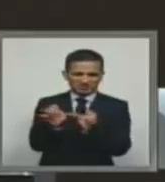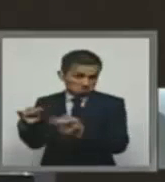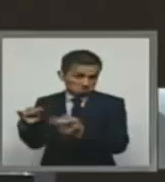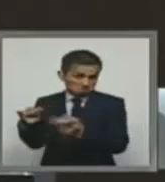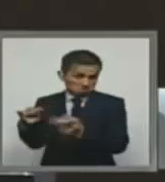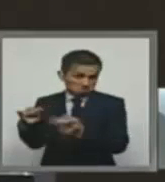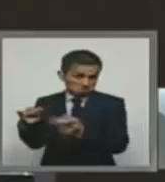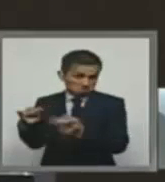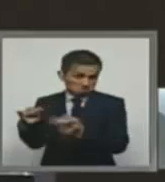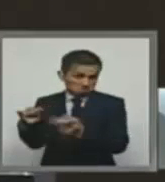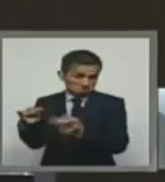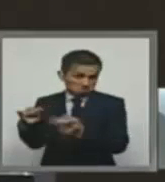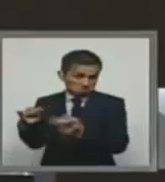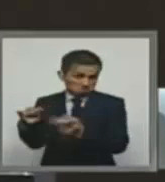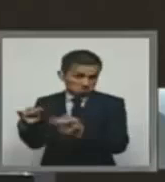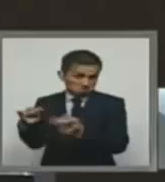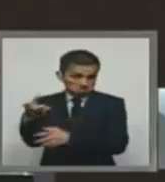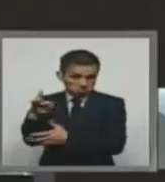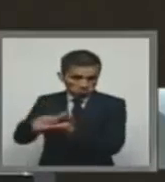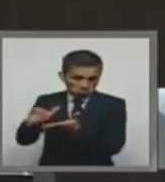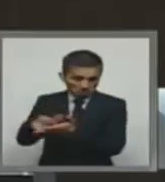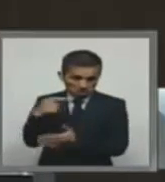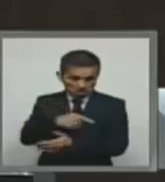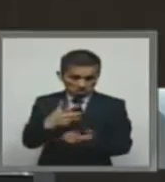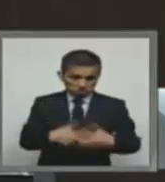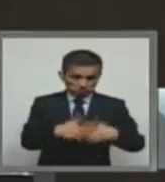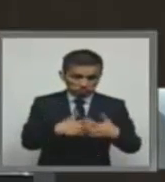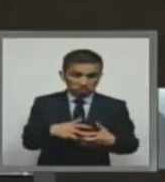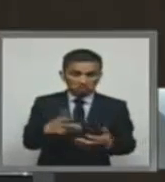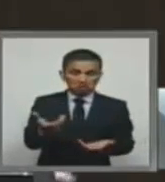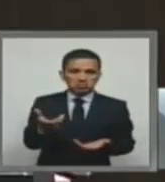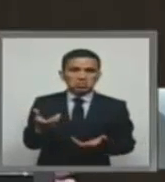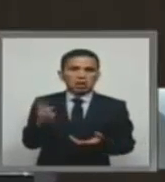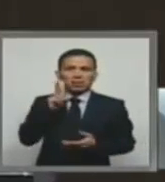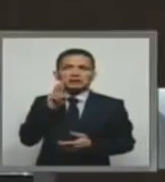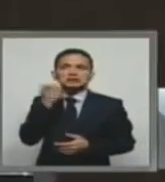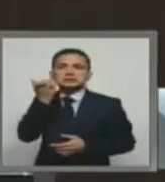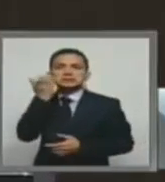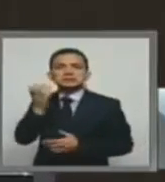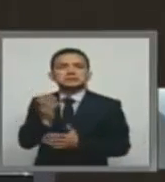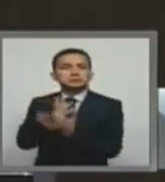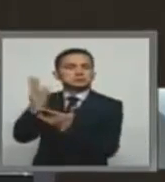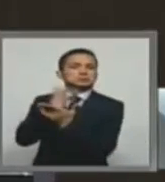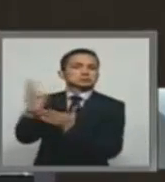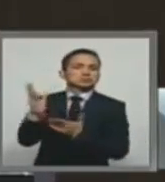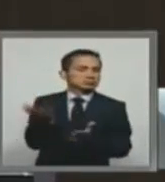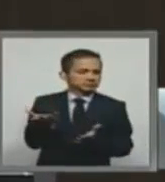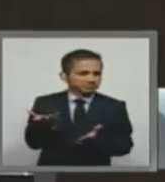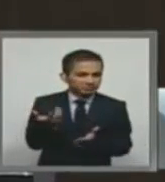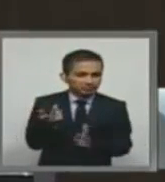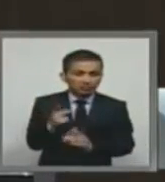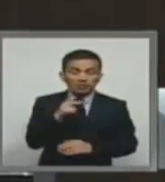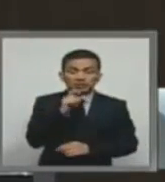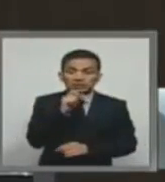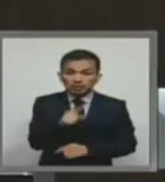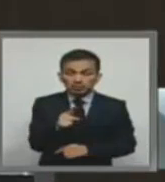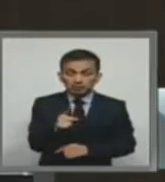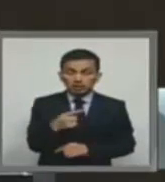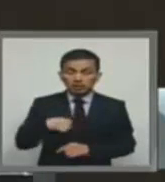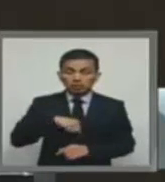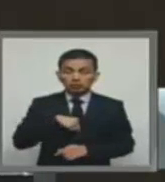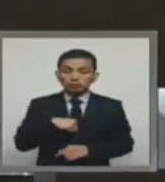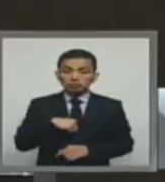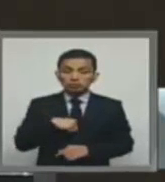generan. Y así, también a la vez, estamos señalando